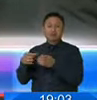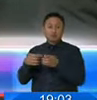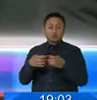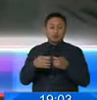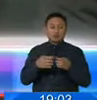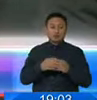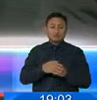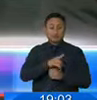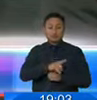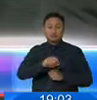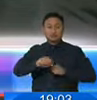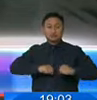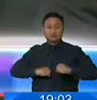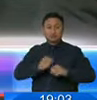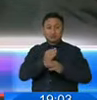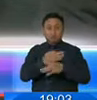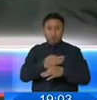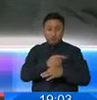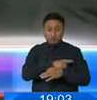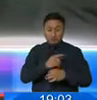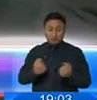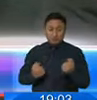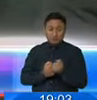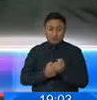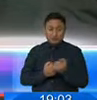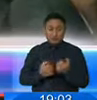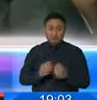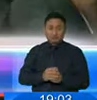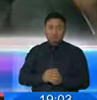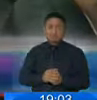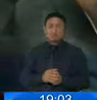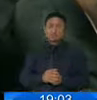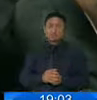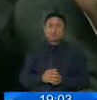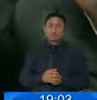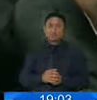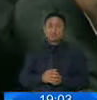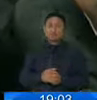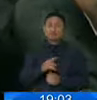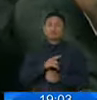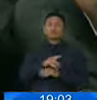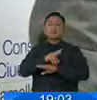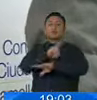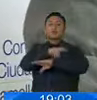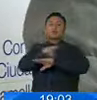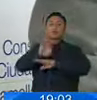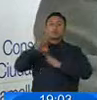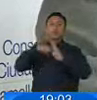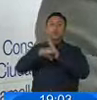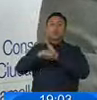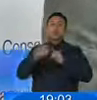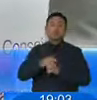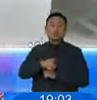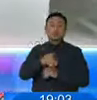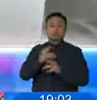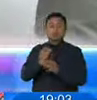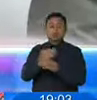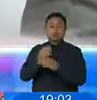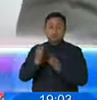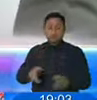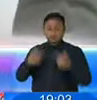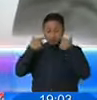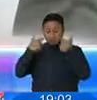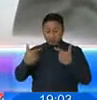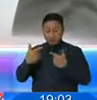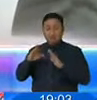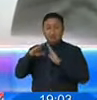incidan en el ejercicio de sus funciones a favor de intereses particulares. Además, indicaron que el superintendente de bancos incumplió con su función de vigilar las